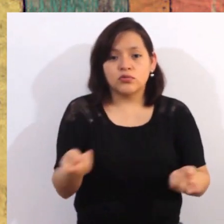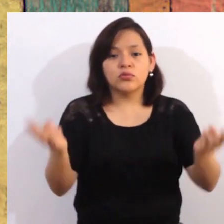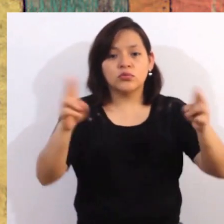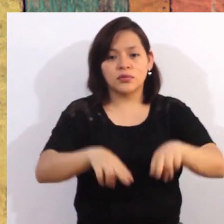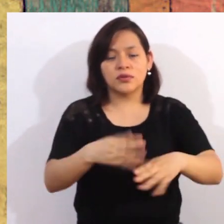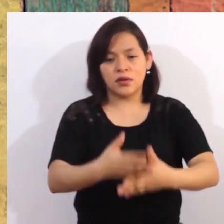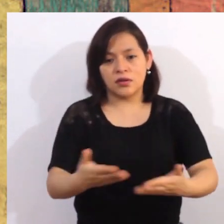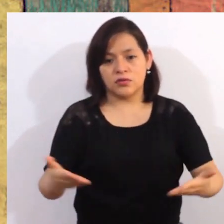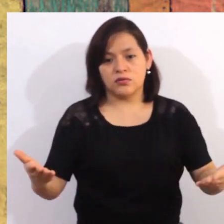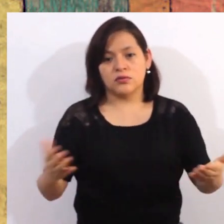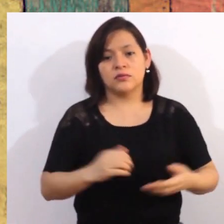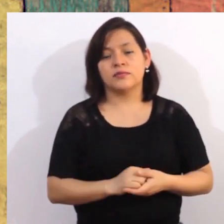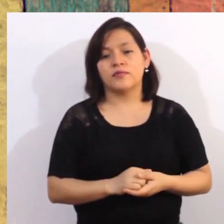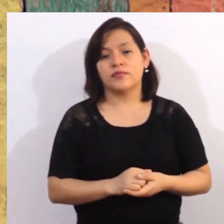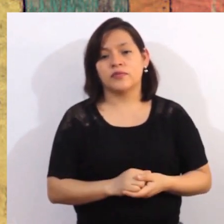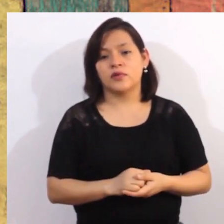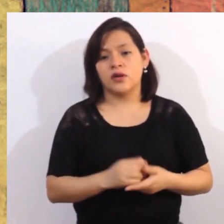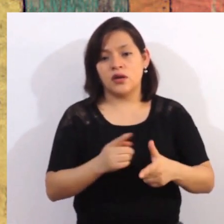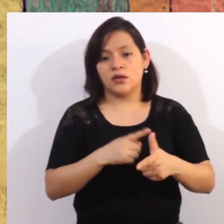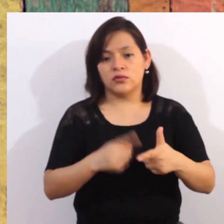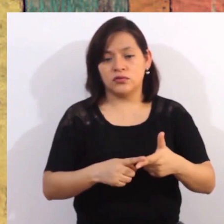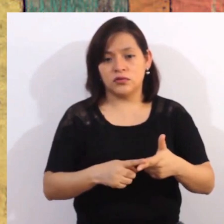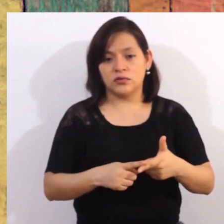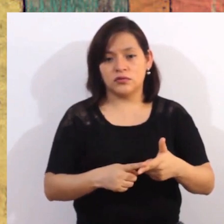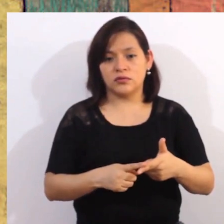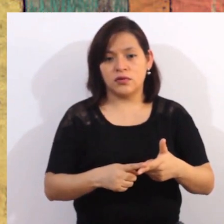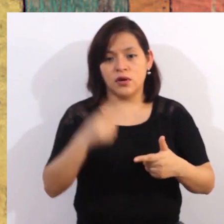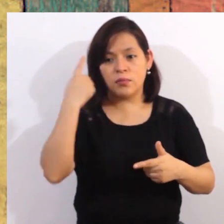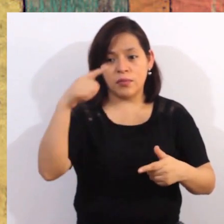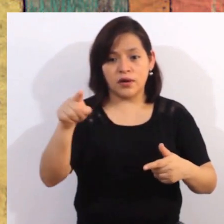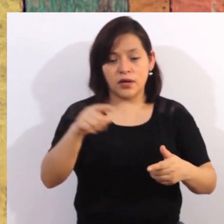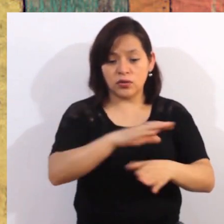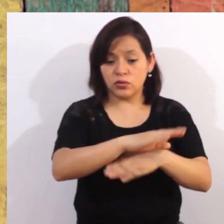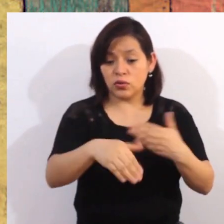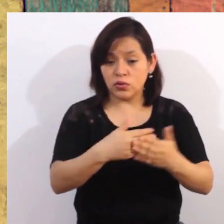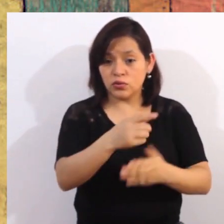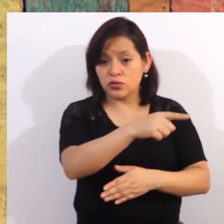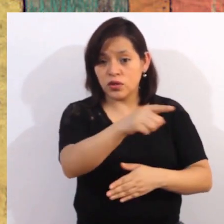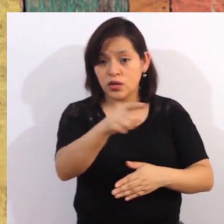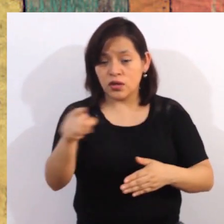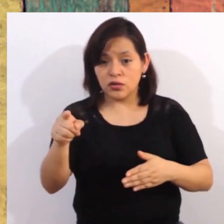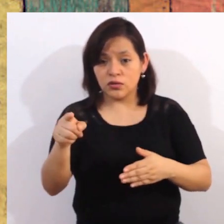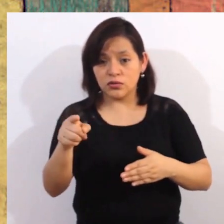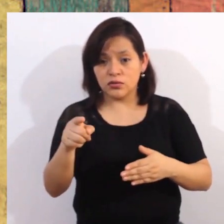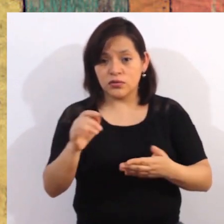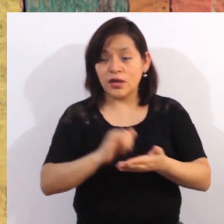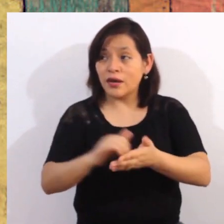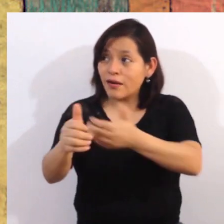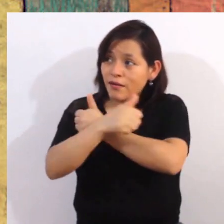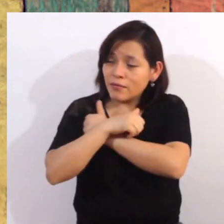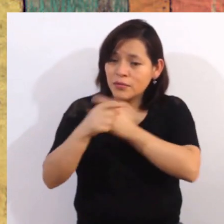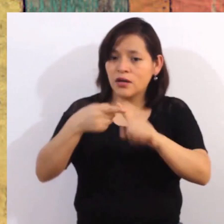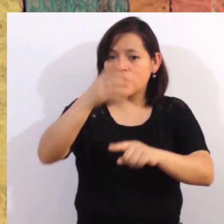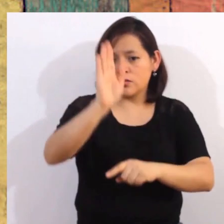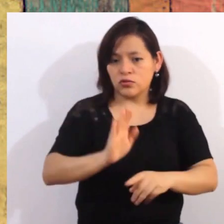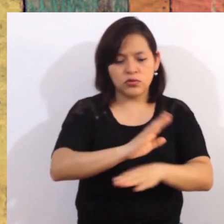para aquellos que siguen a Él, para los que le aman, definitivamente le ayudan para bien.